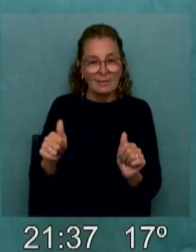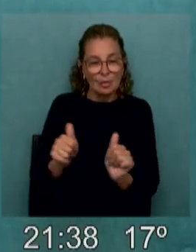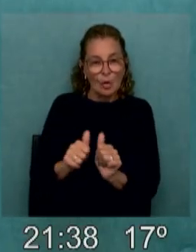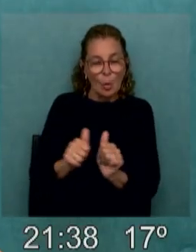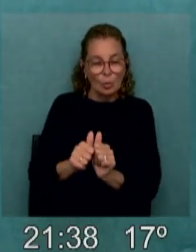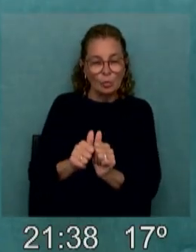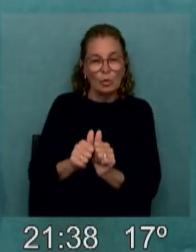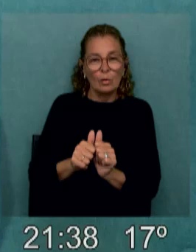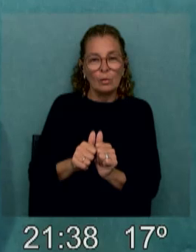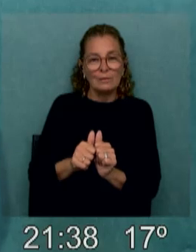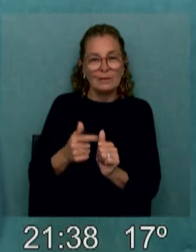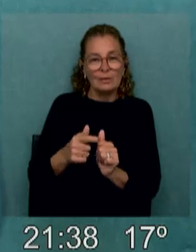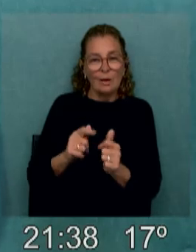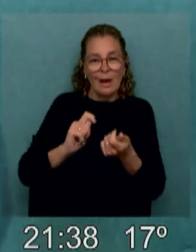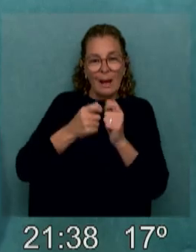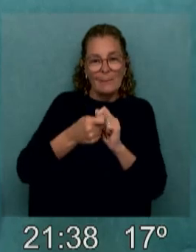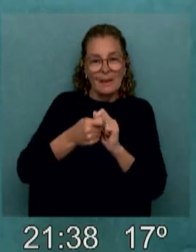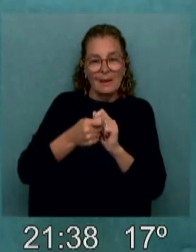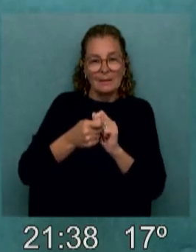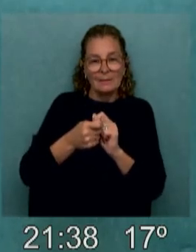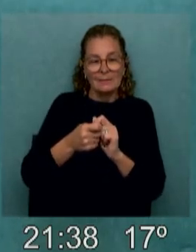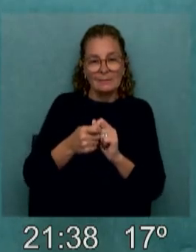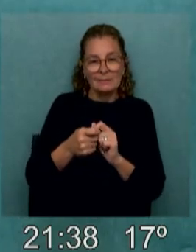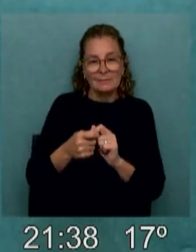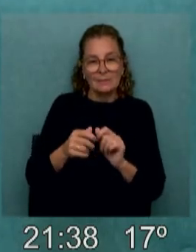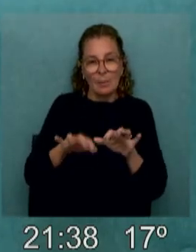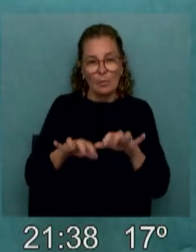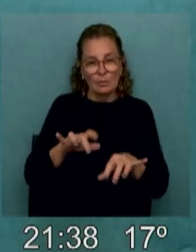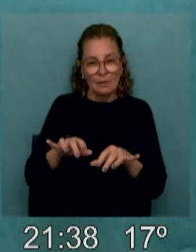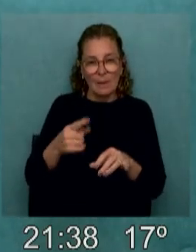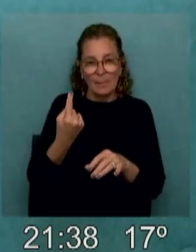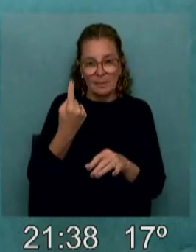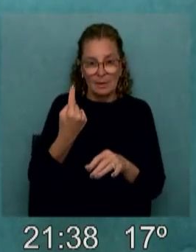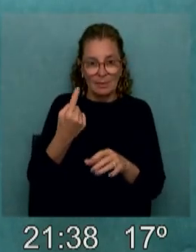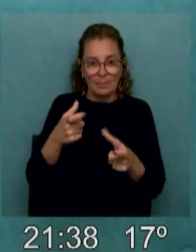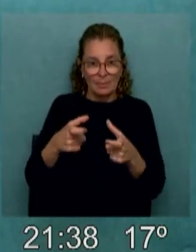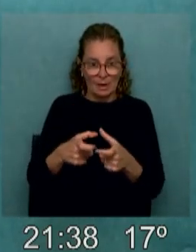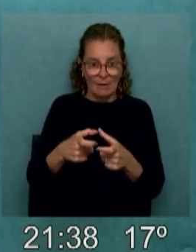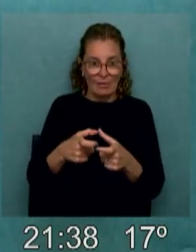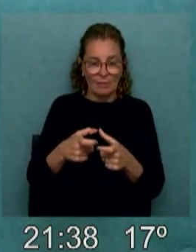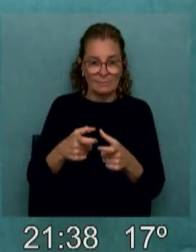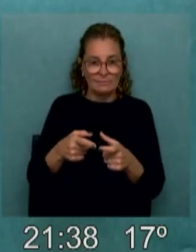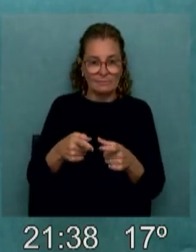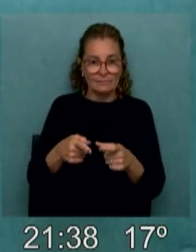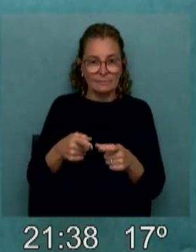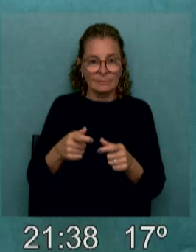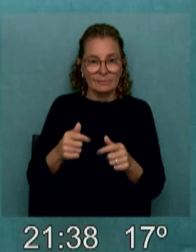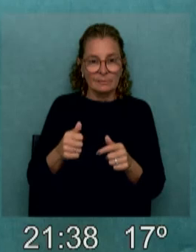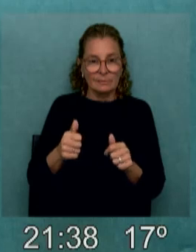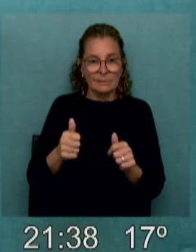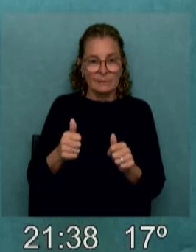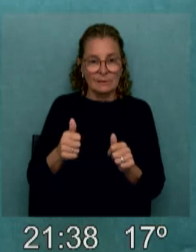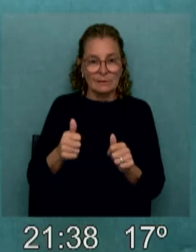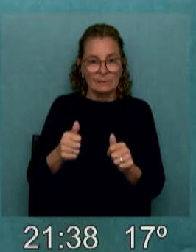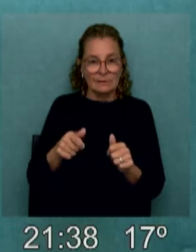esto de pasar melodías hacia ahí, hacia las teclas. Este fue el primer disco que grabó. Exacto, este es el primer disco que tenemos un